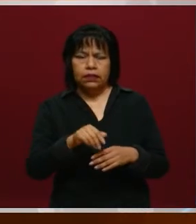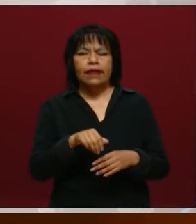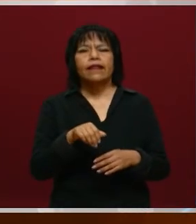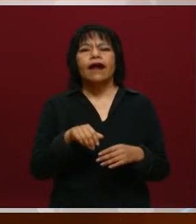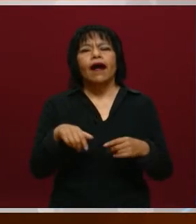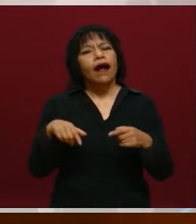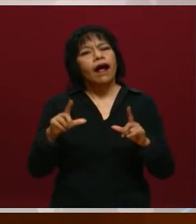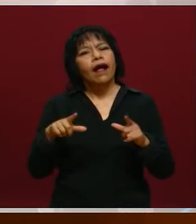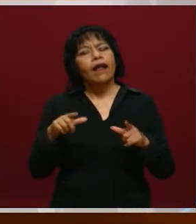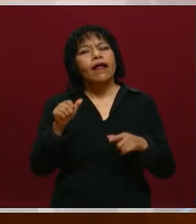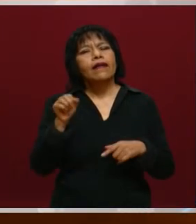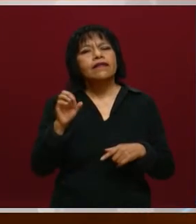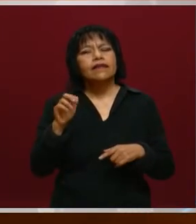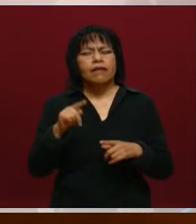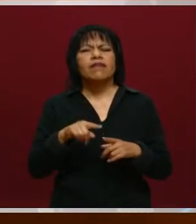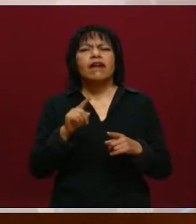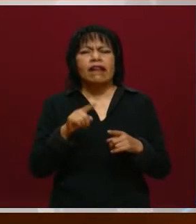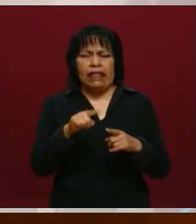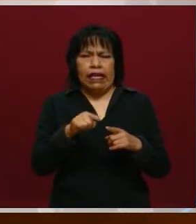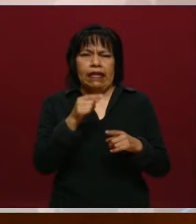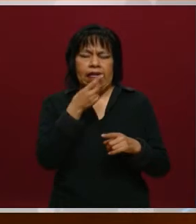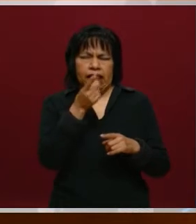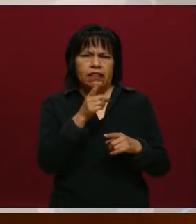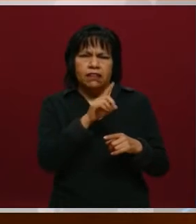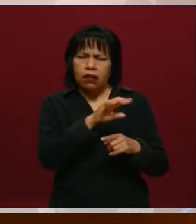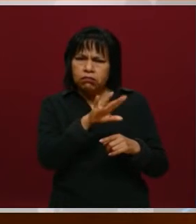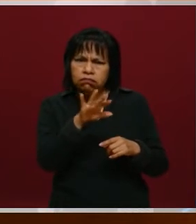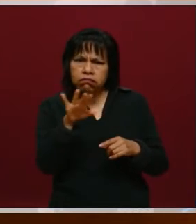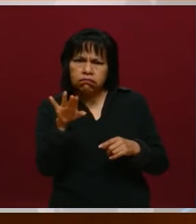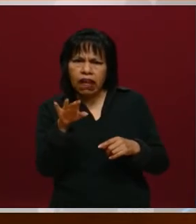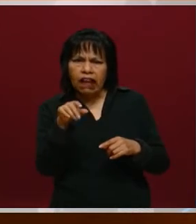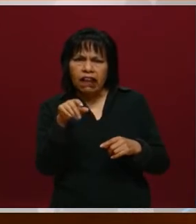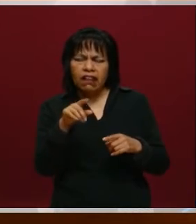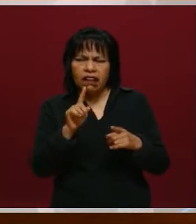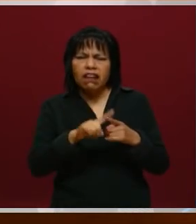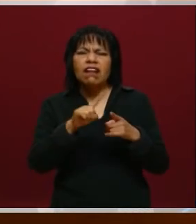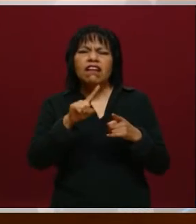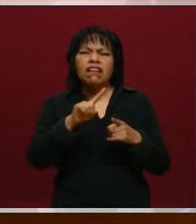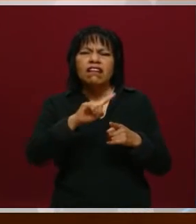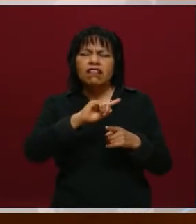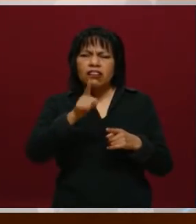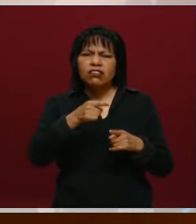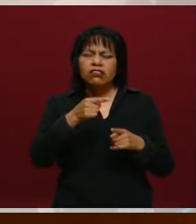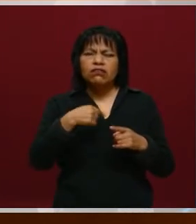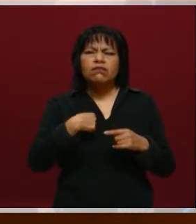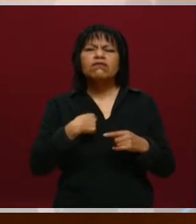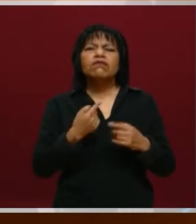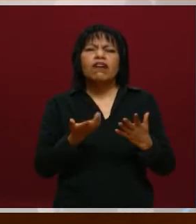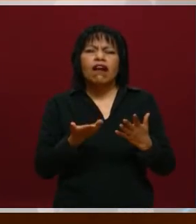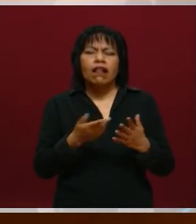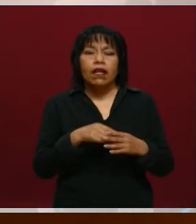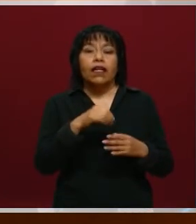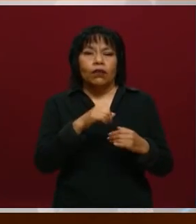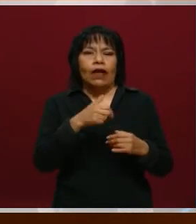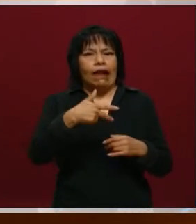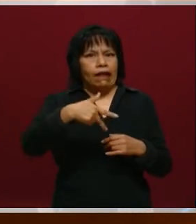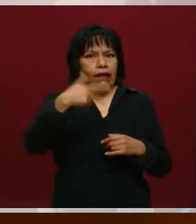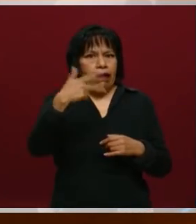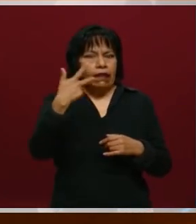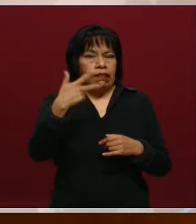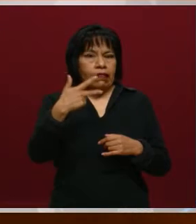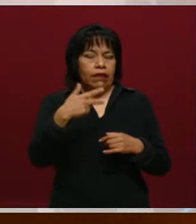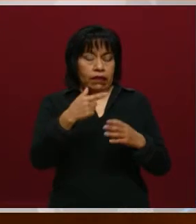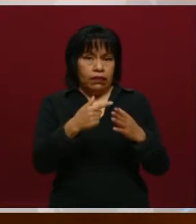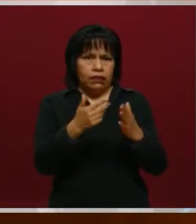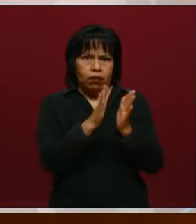secretaria en donde dice quienes somos se busca verdad y ahí aparecerán en este momento las 13 cartillas éticas